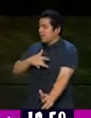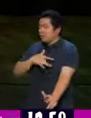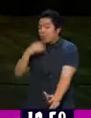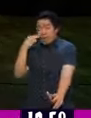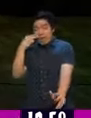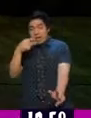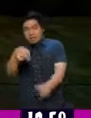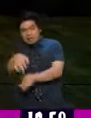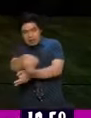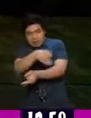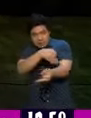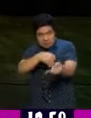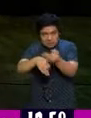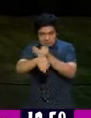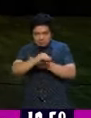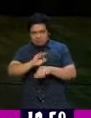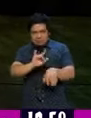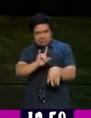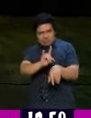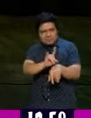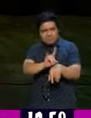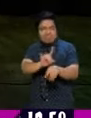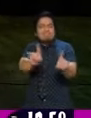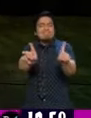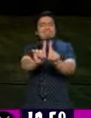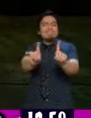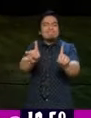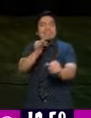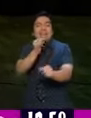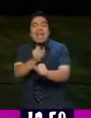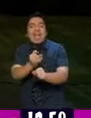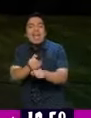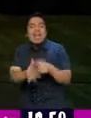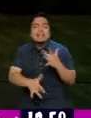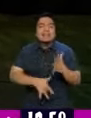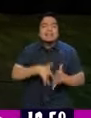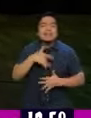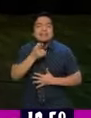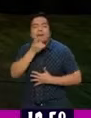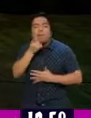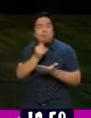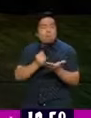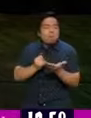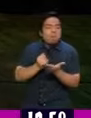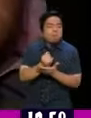darte no tienes que fingir. Ahora solo tienes que decidir.